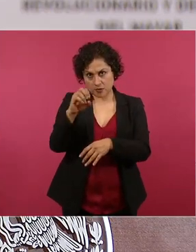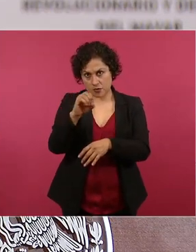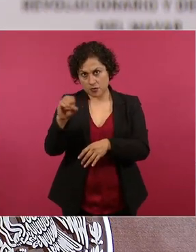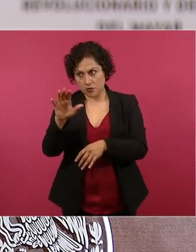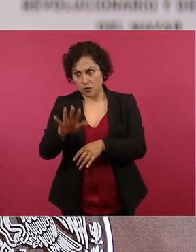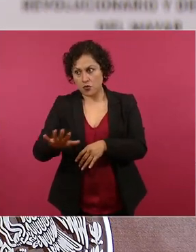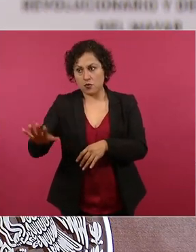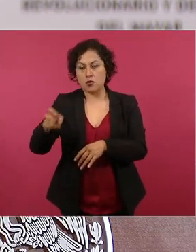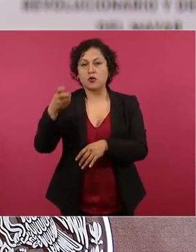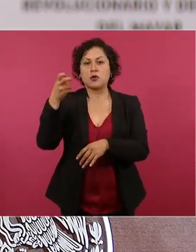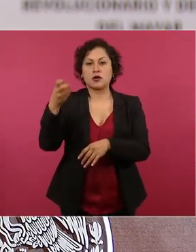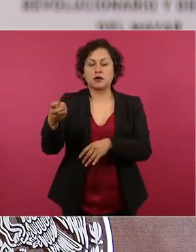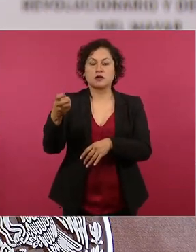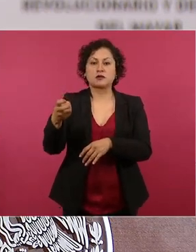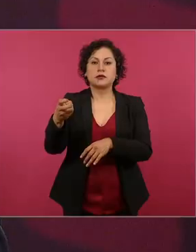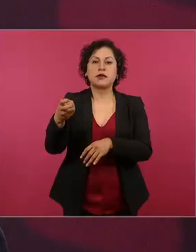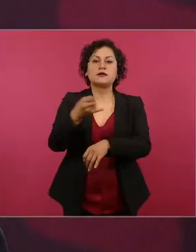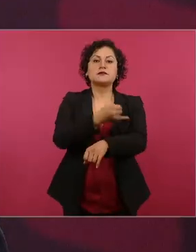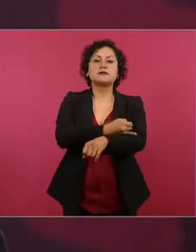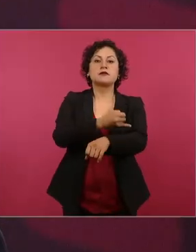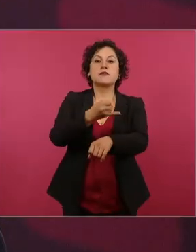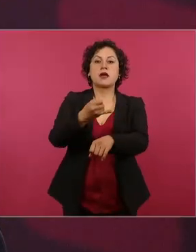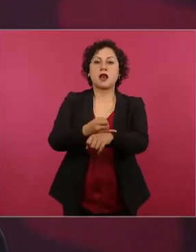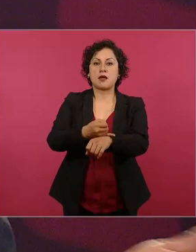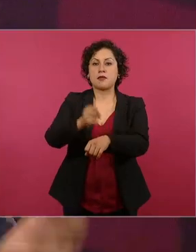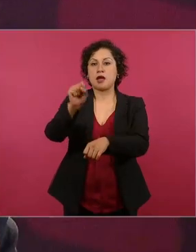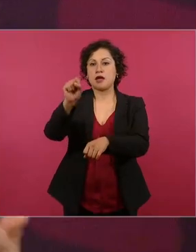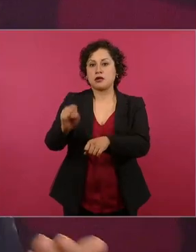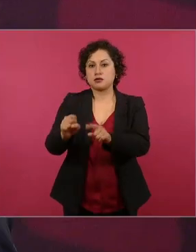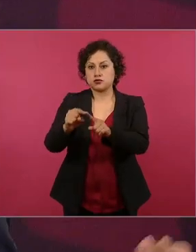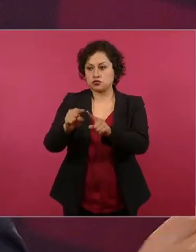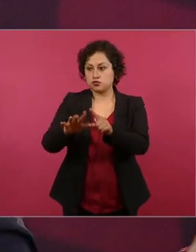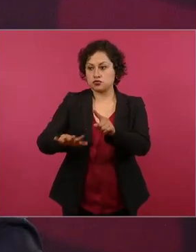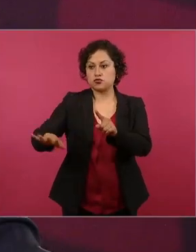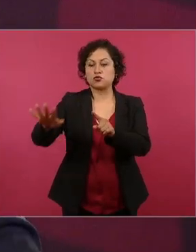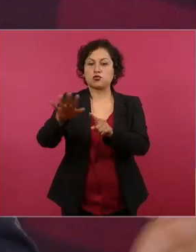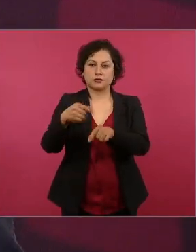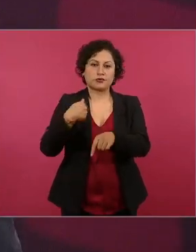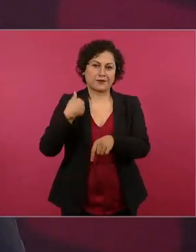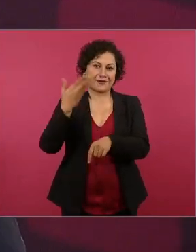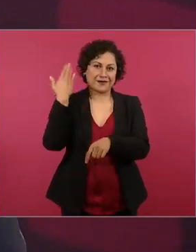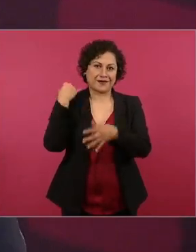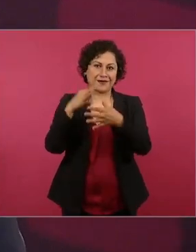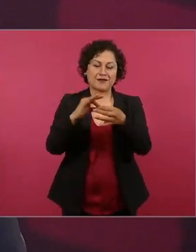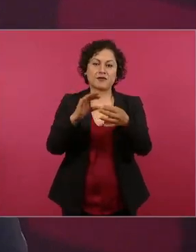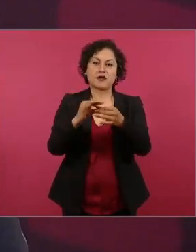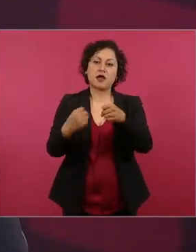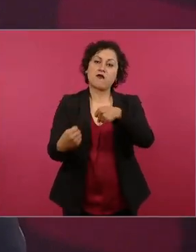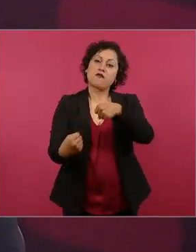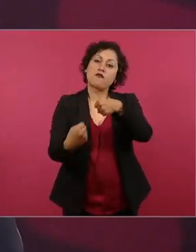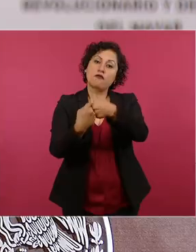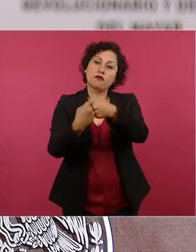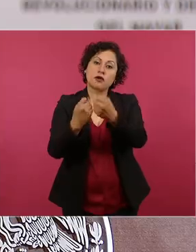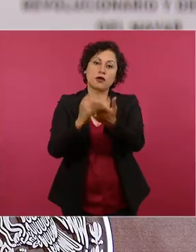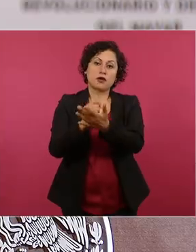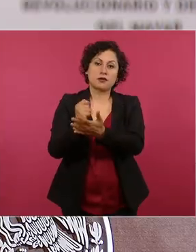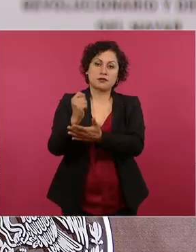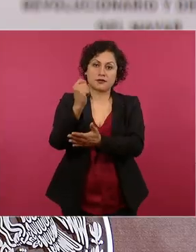Es la parte sur de Iztapalapa, como decía, hace frontera con